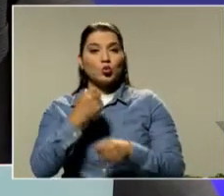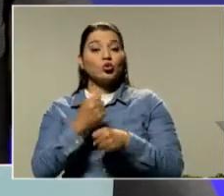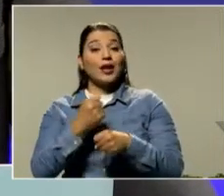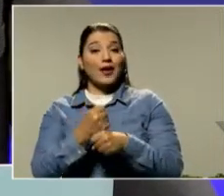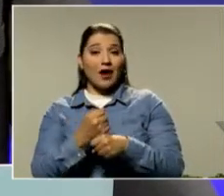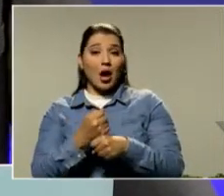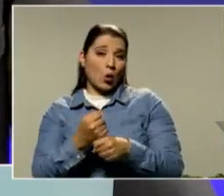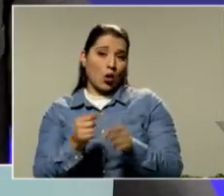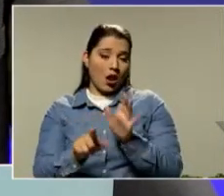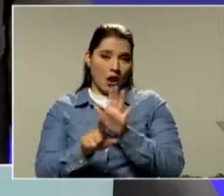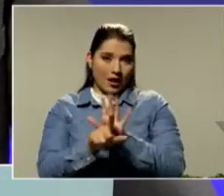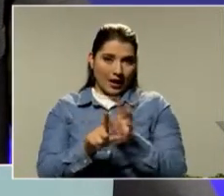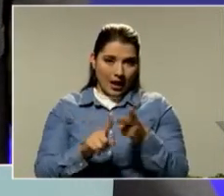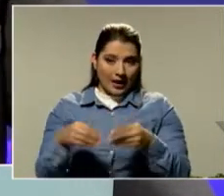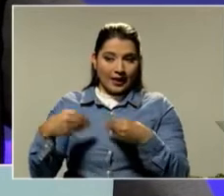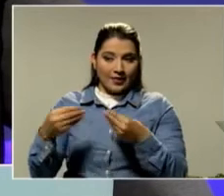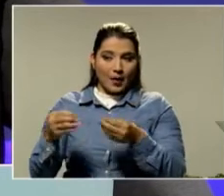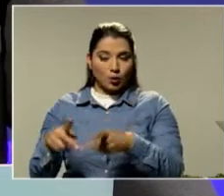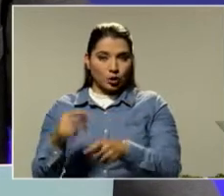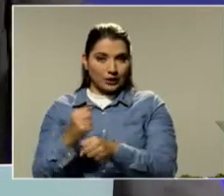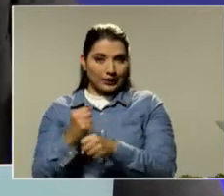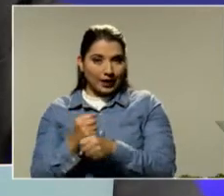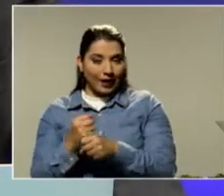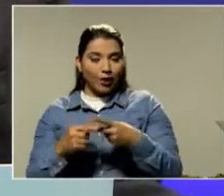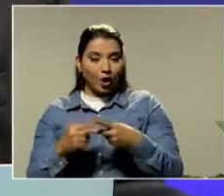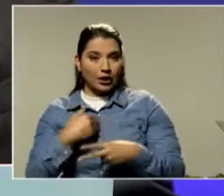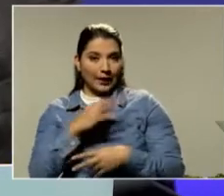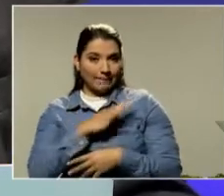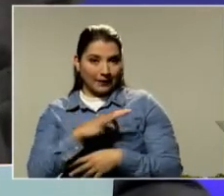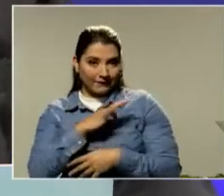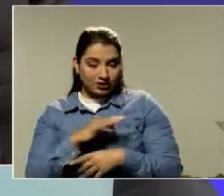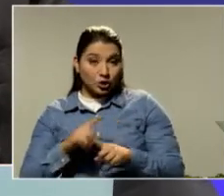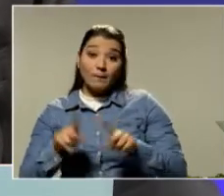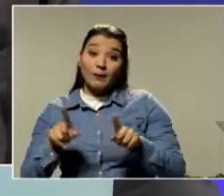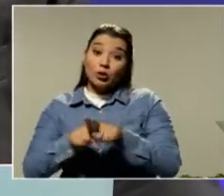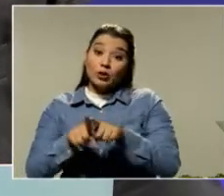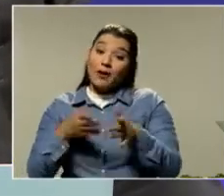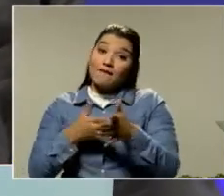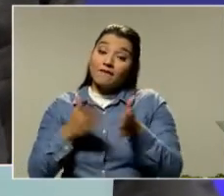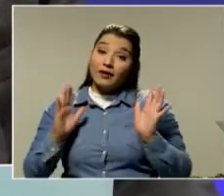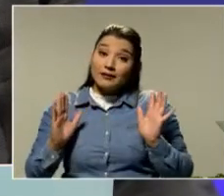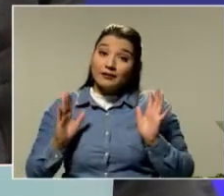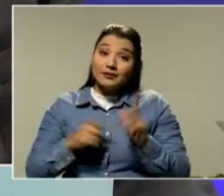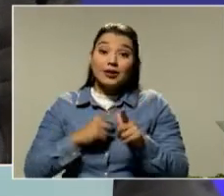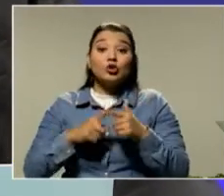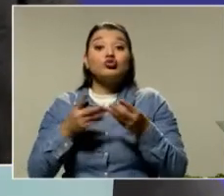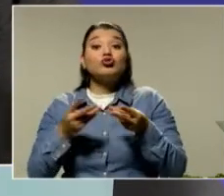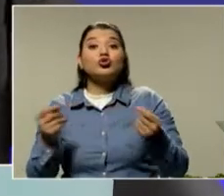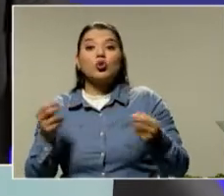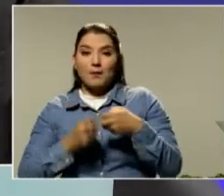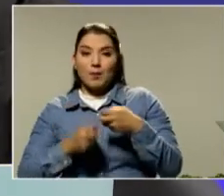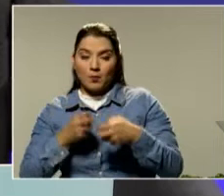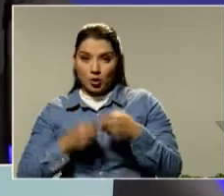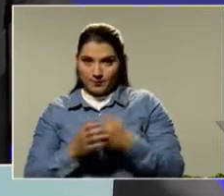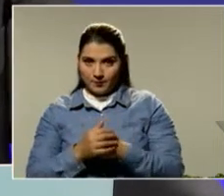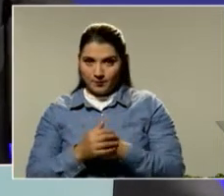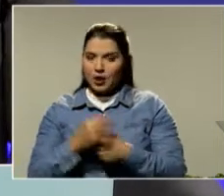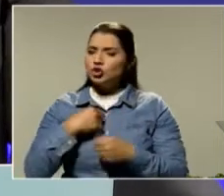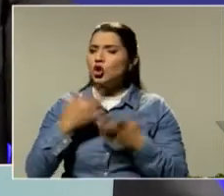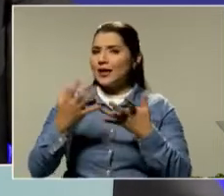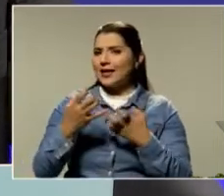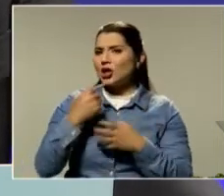genera divisas y un beneficio, pero que también está causando problemas, entonces resolvamos los problemas. Y le voy a poner un caso que